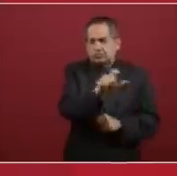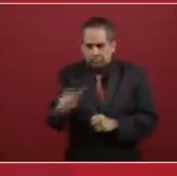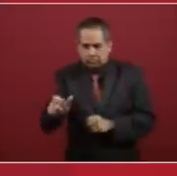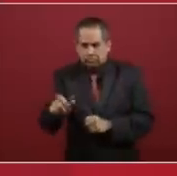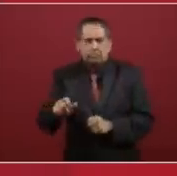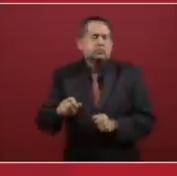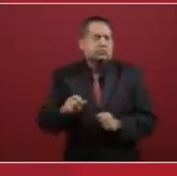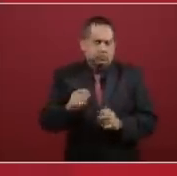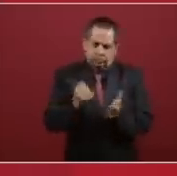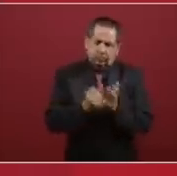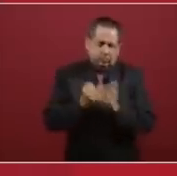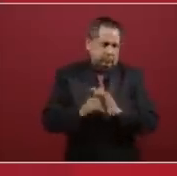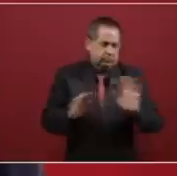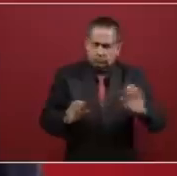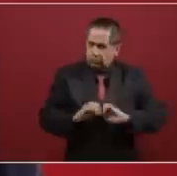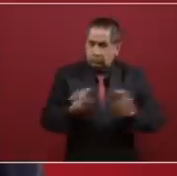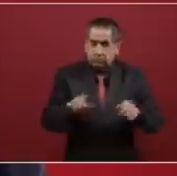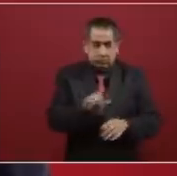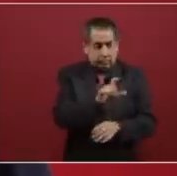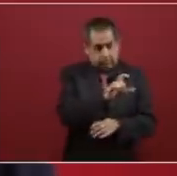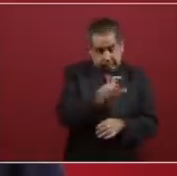ese dinero